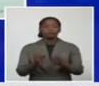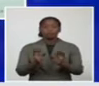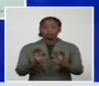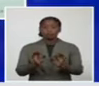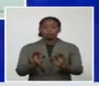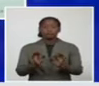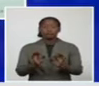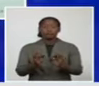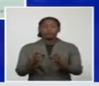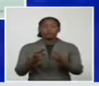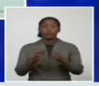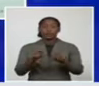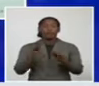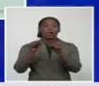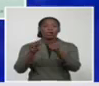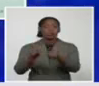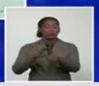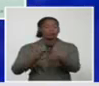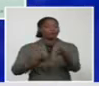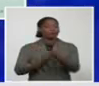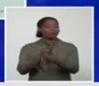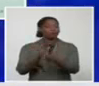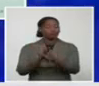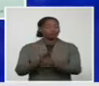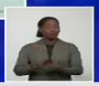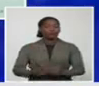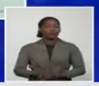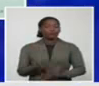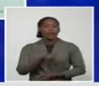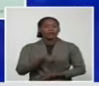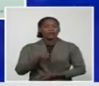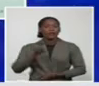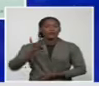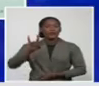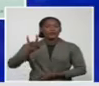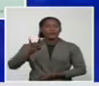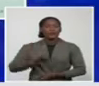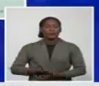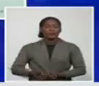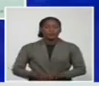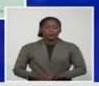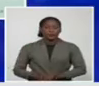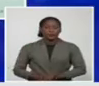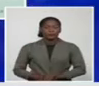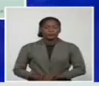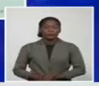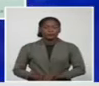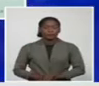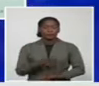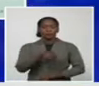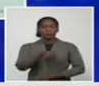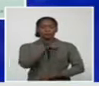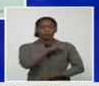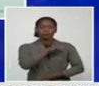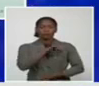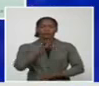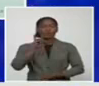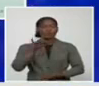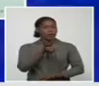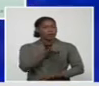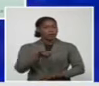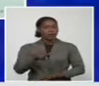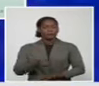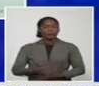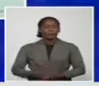transmisión, y ayer confirma 9 casos autóctonos, la misma cifra que el día anterior. 6